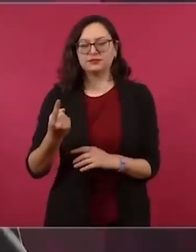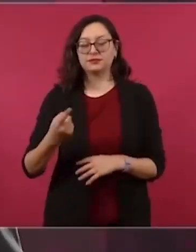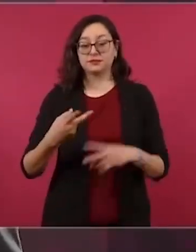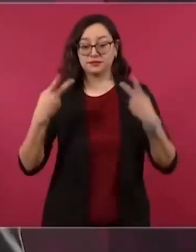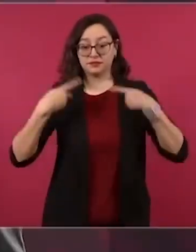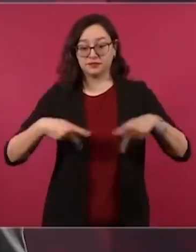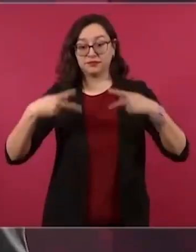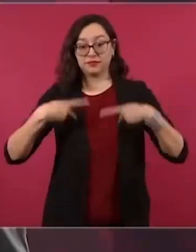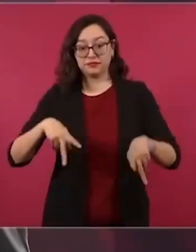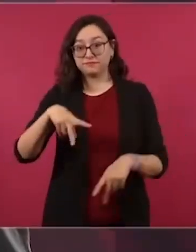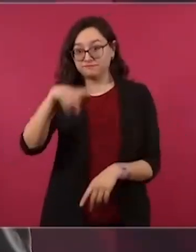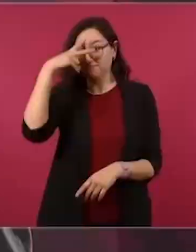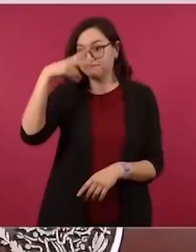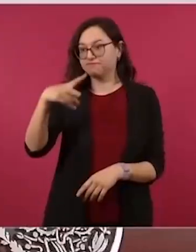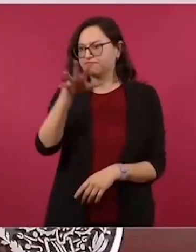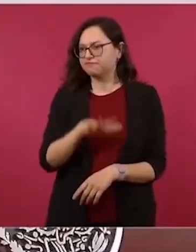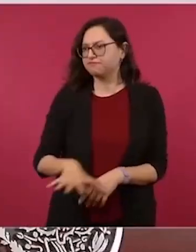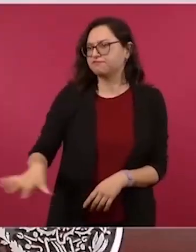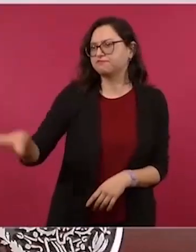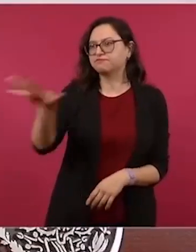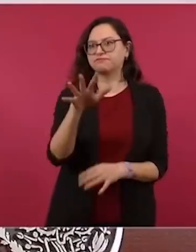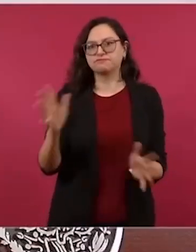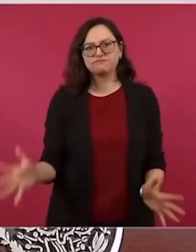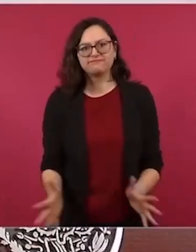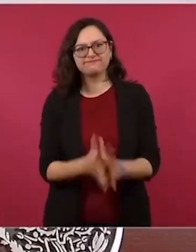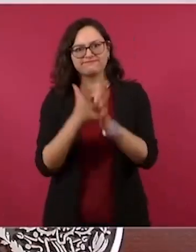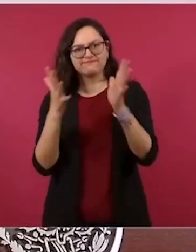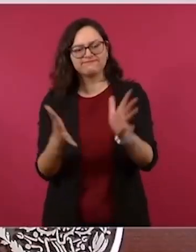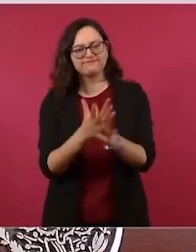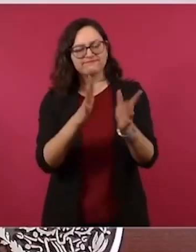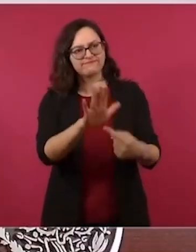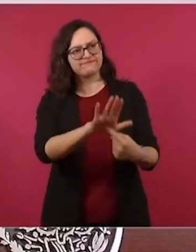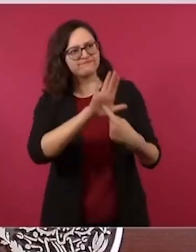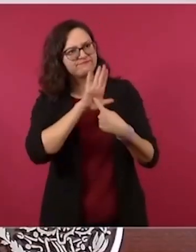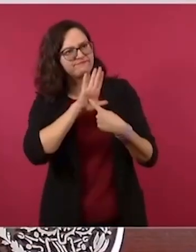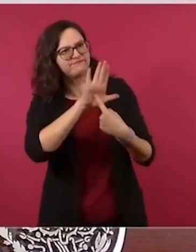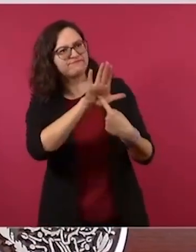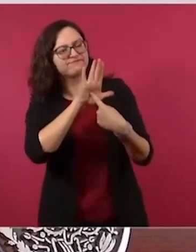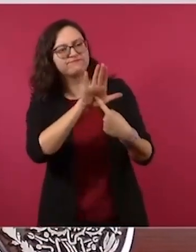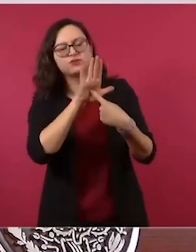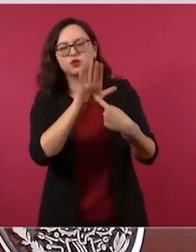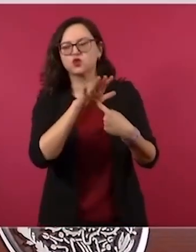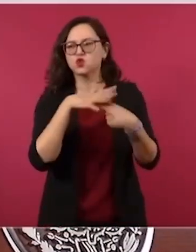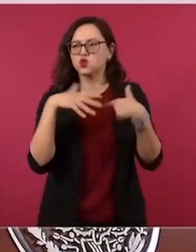manifestamos y hacemos valer nuestras libertades